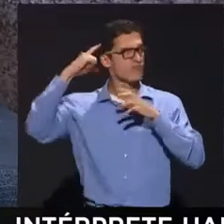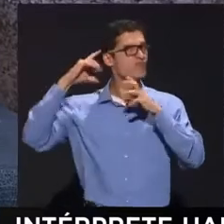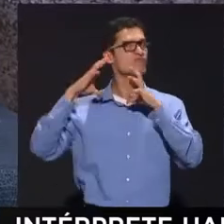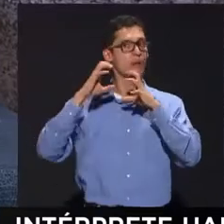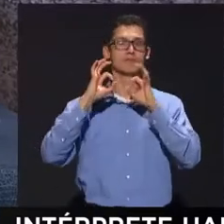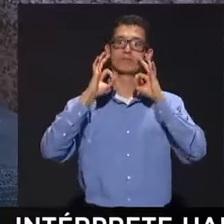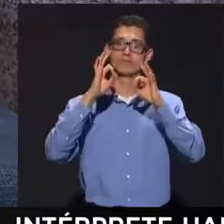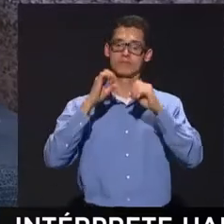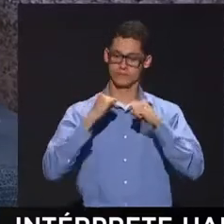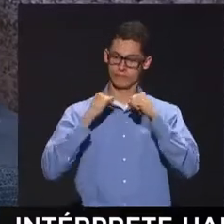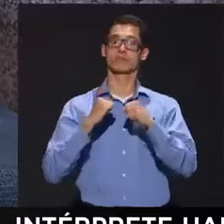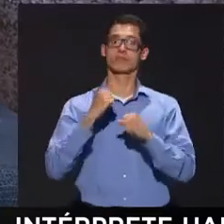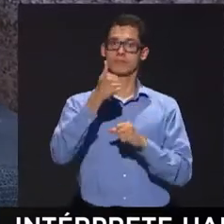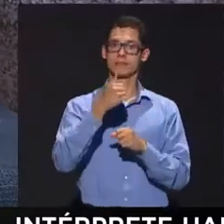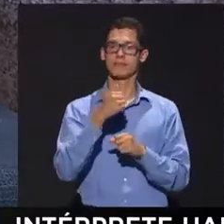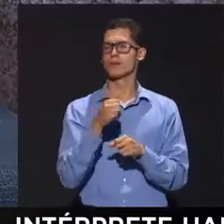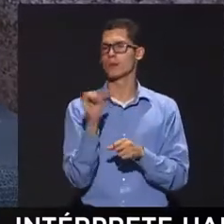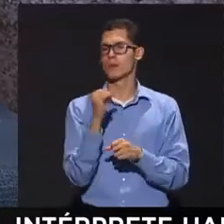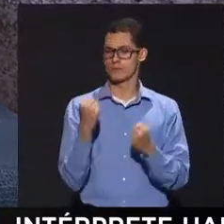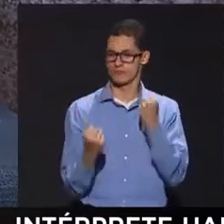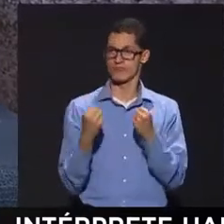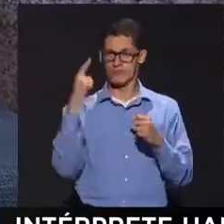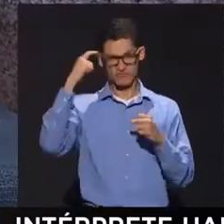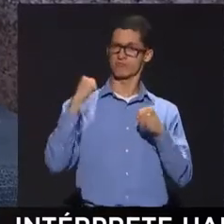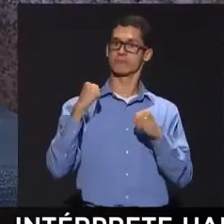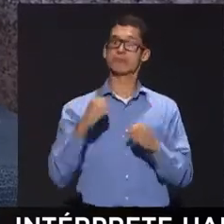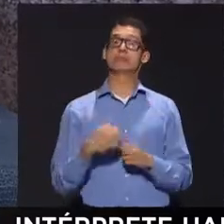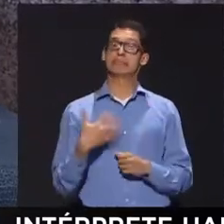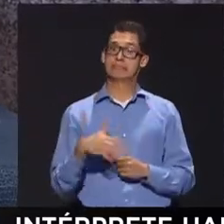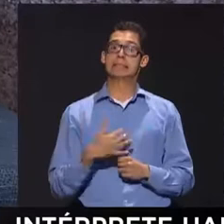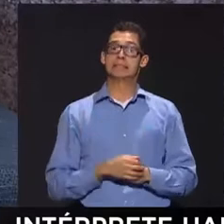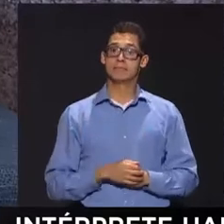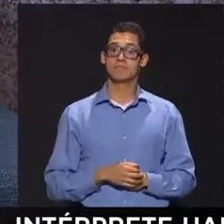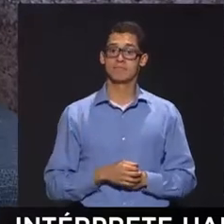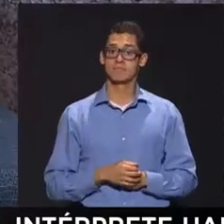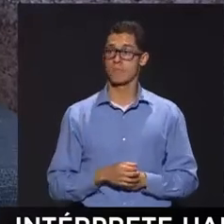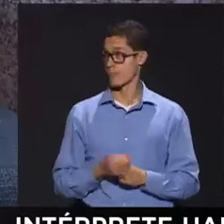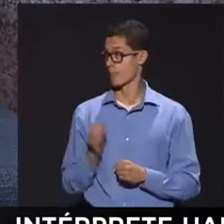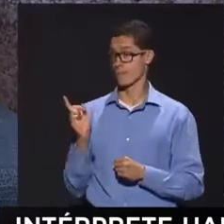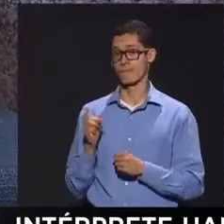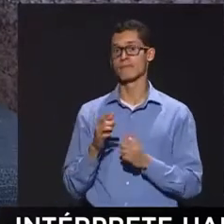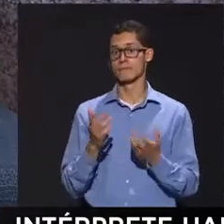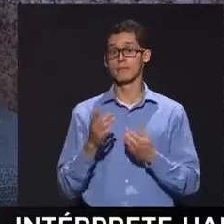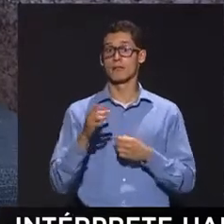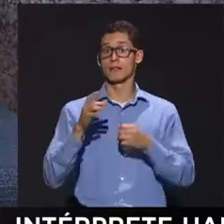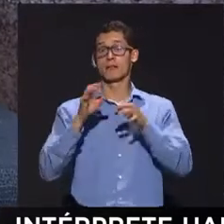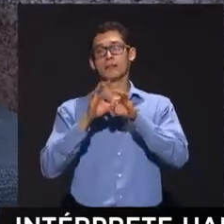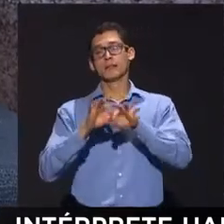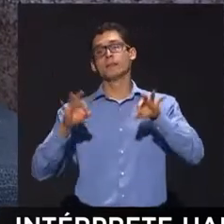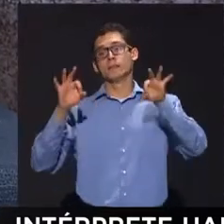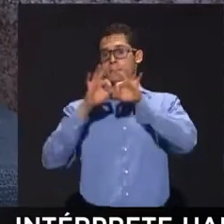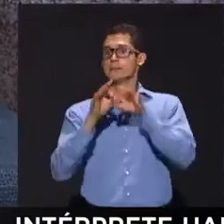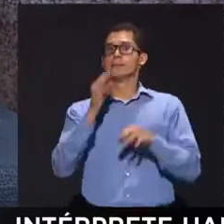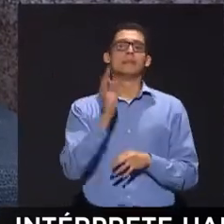bueno, ya he estimulado mi función ejecutiva. Hace falta que estas actividades se realicen de